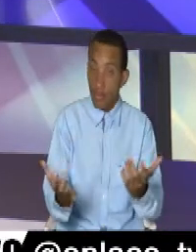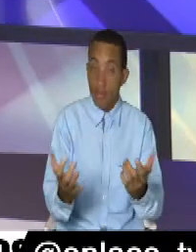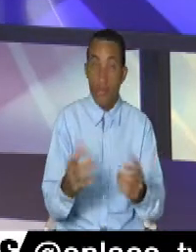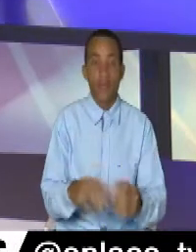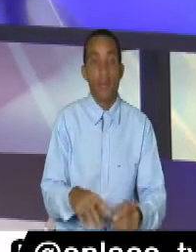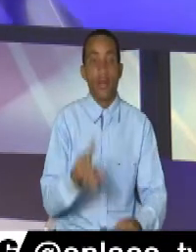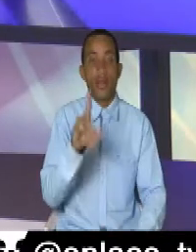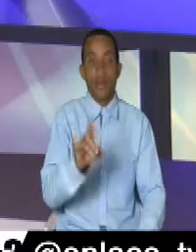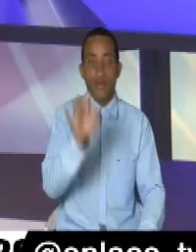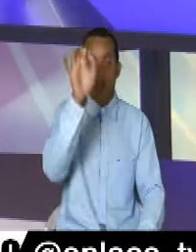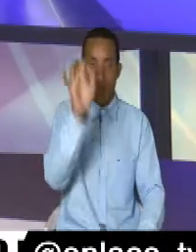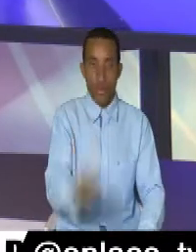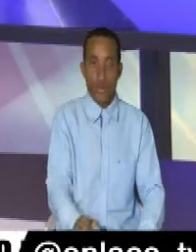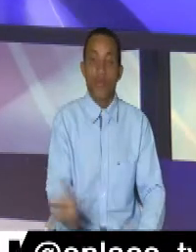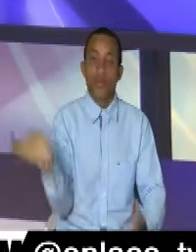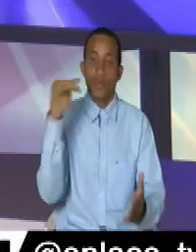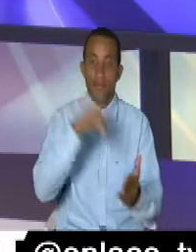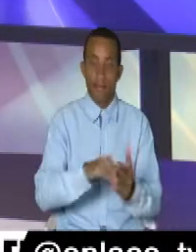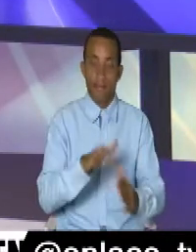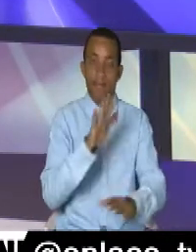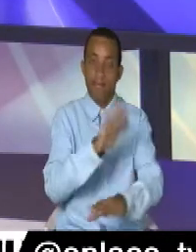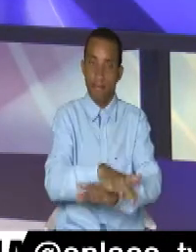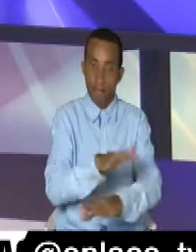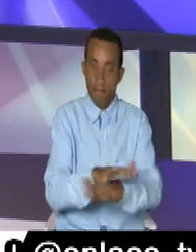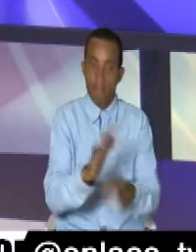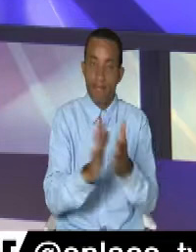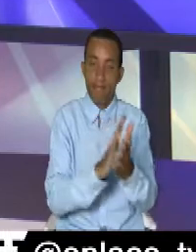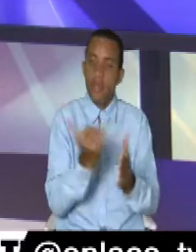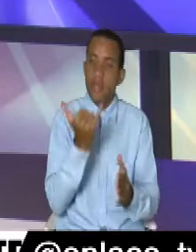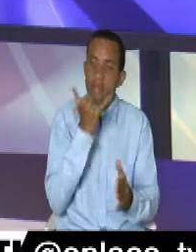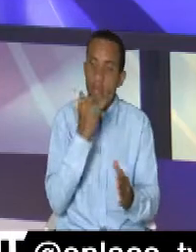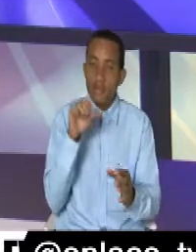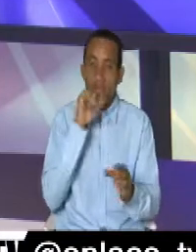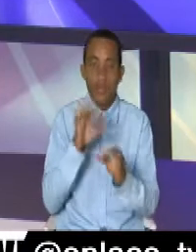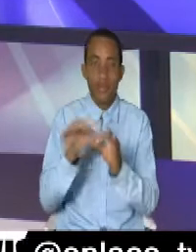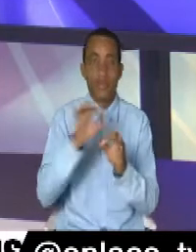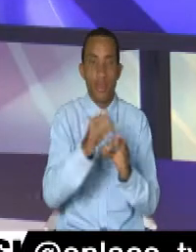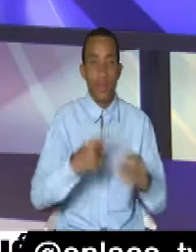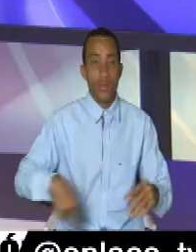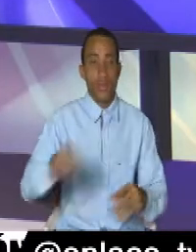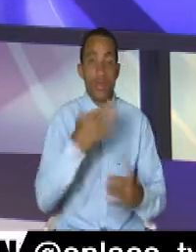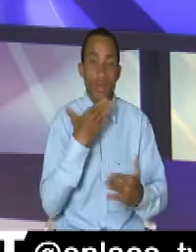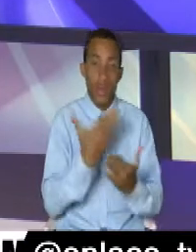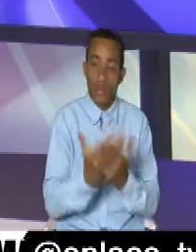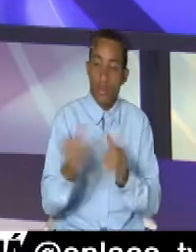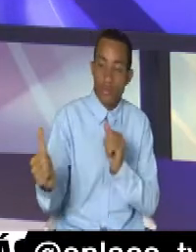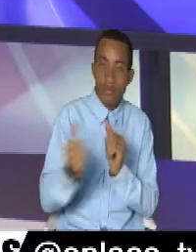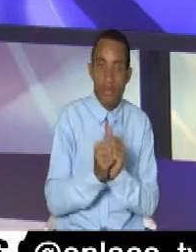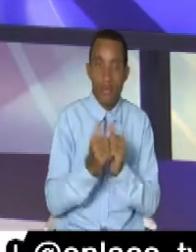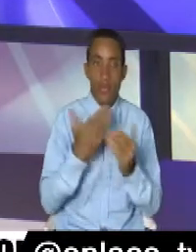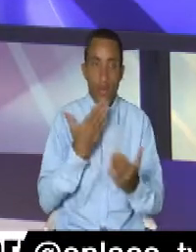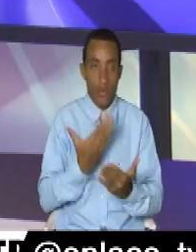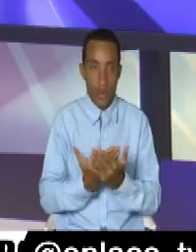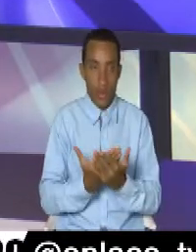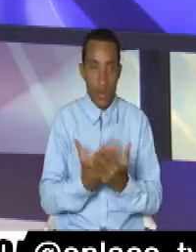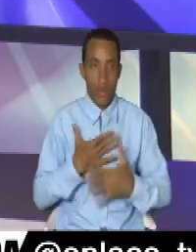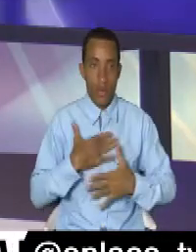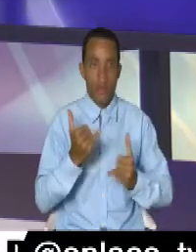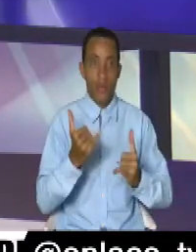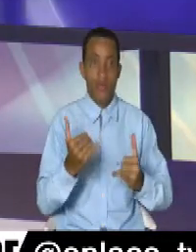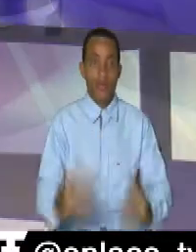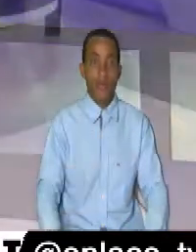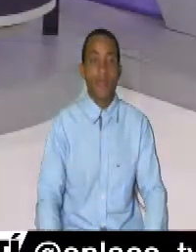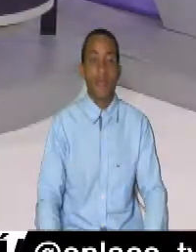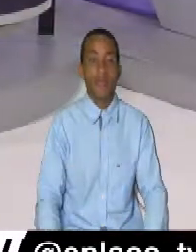las 6 de la tarde para contarles más de lo que pasa en nuestra ciudad y región. A ustedes, como siempre, gracias por la compañía y que tengan todos una feliz tarde.